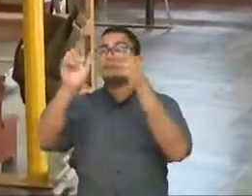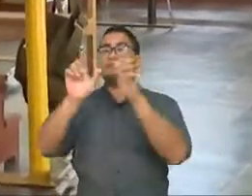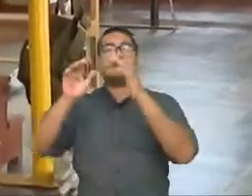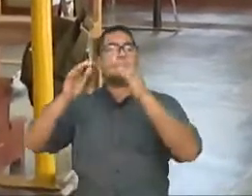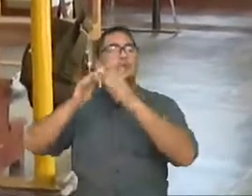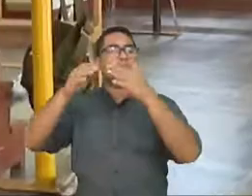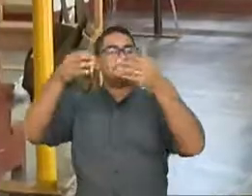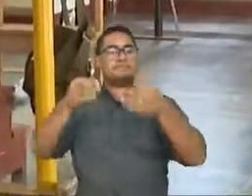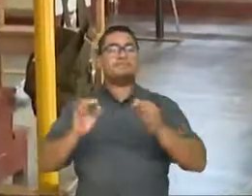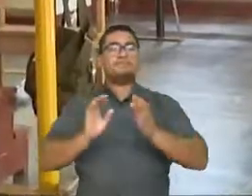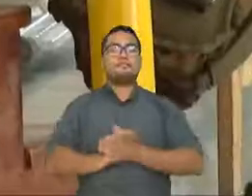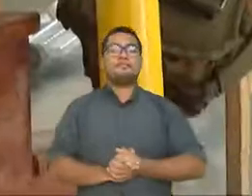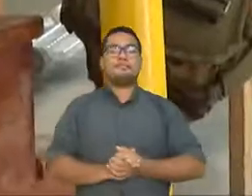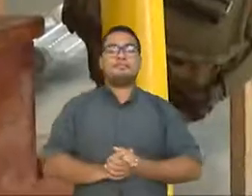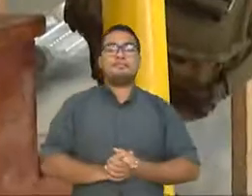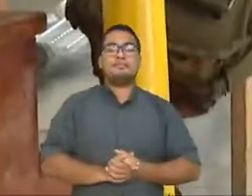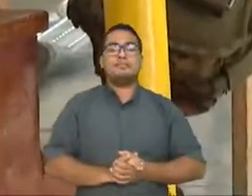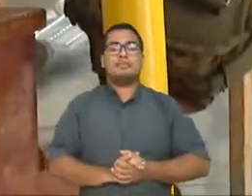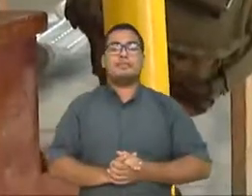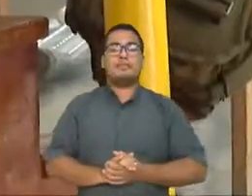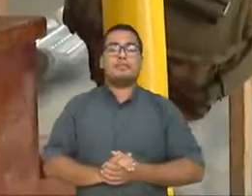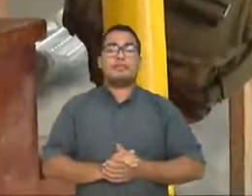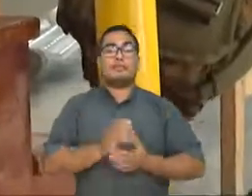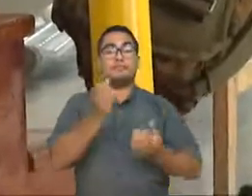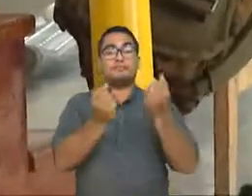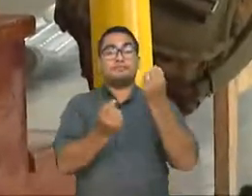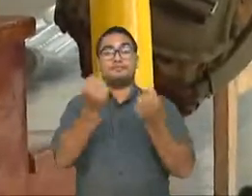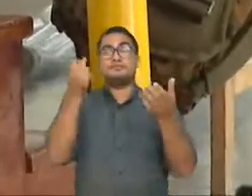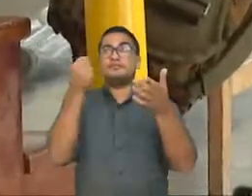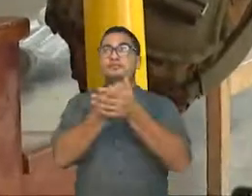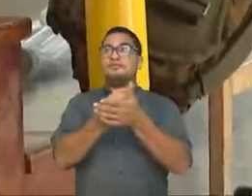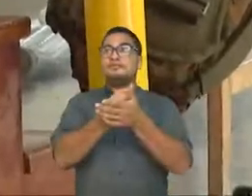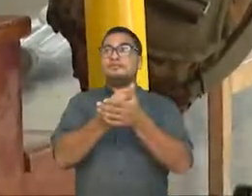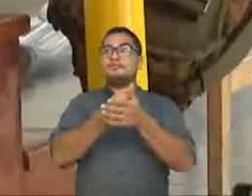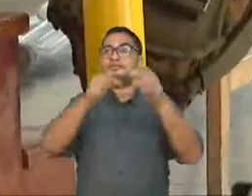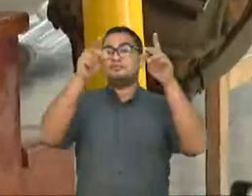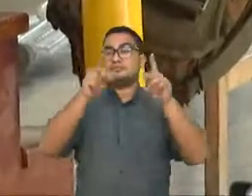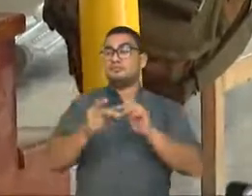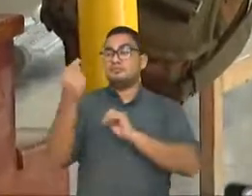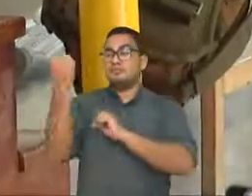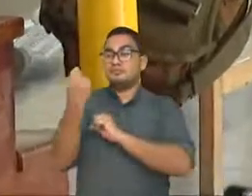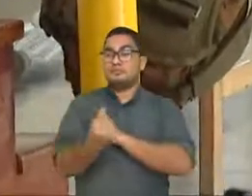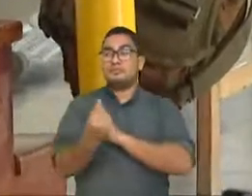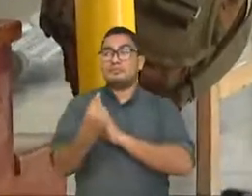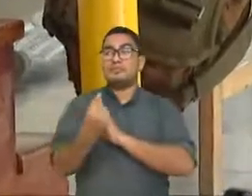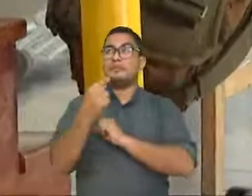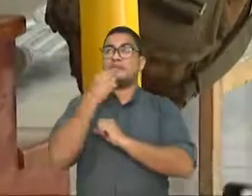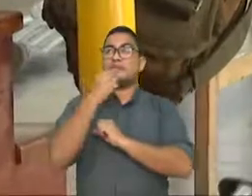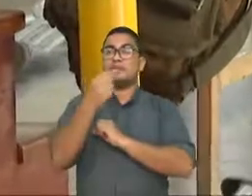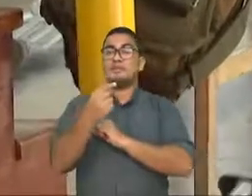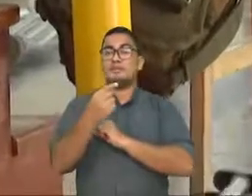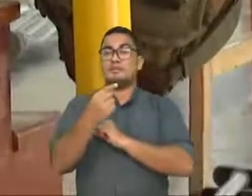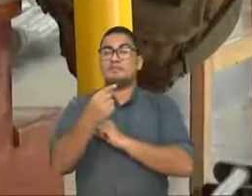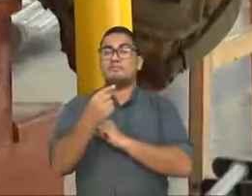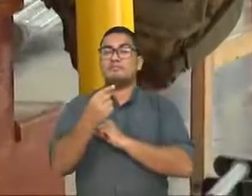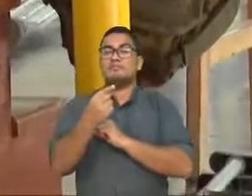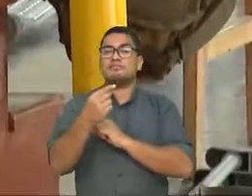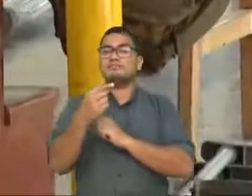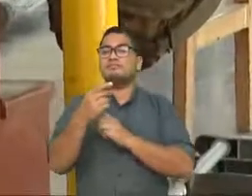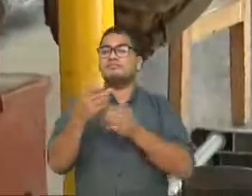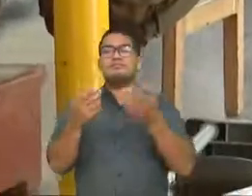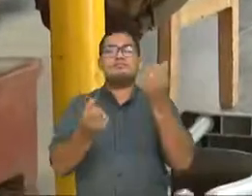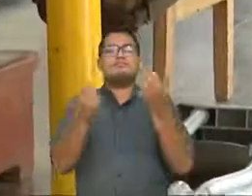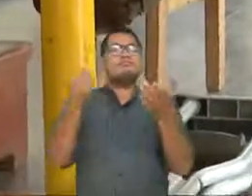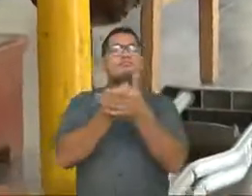Ya. Los accidentes de tránsito, las personas que vienen por accidentes de tránsito, mayoritariamente, ¿de qué tipo de accidentes